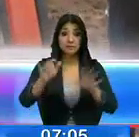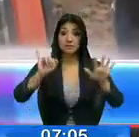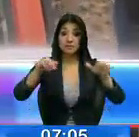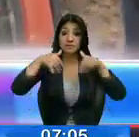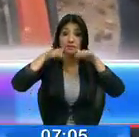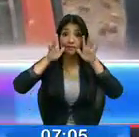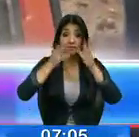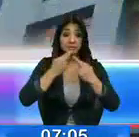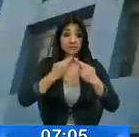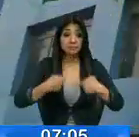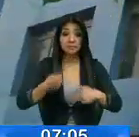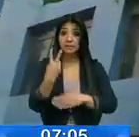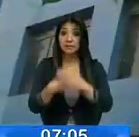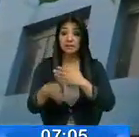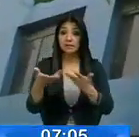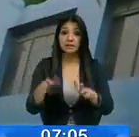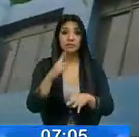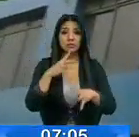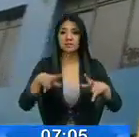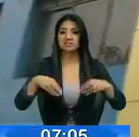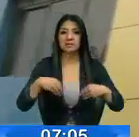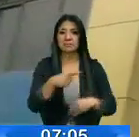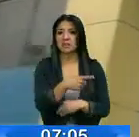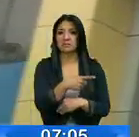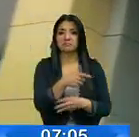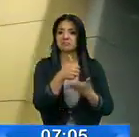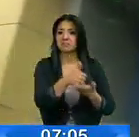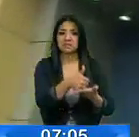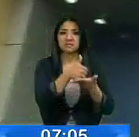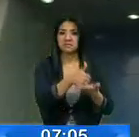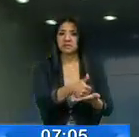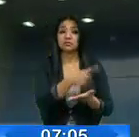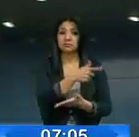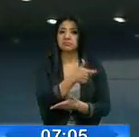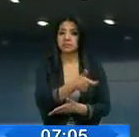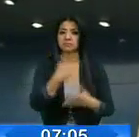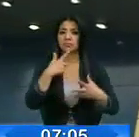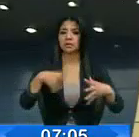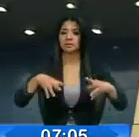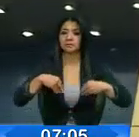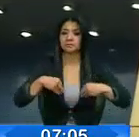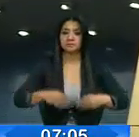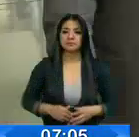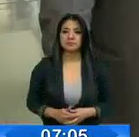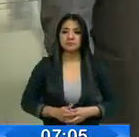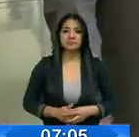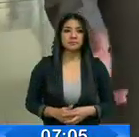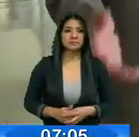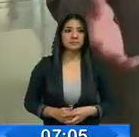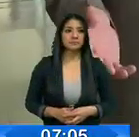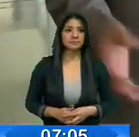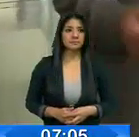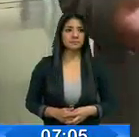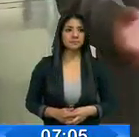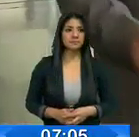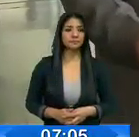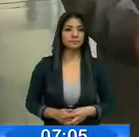de su hija no aceptarán la cooperación eficaz a la cual se acogió el detenido en que informó adriana